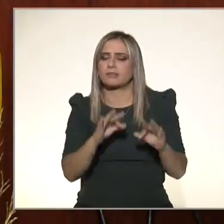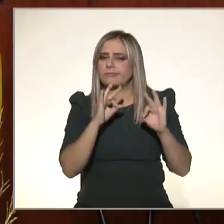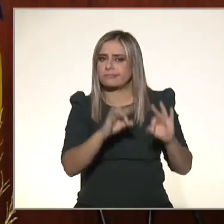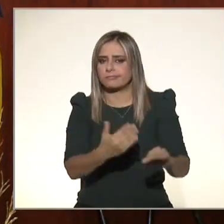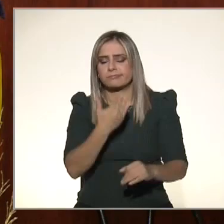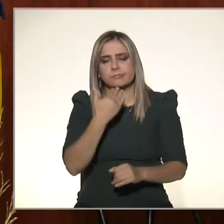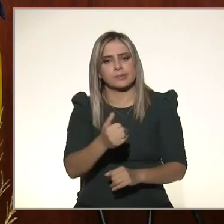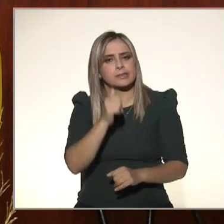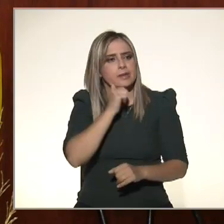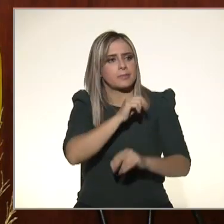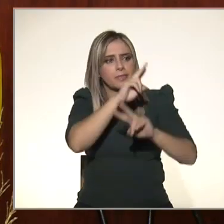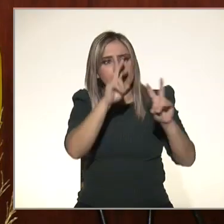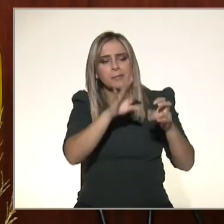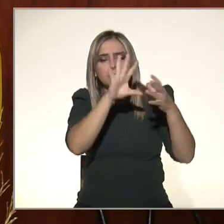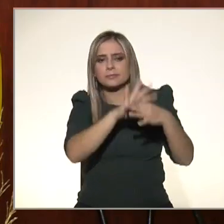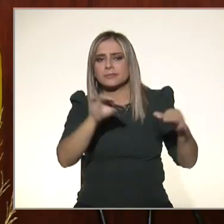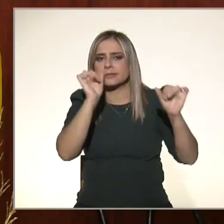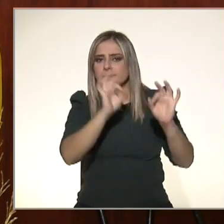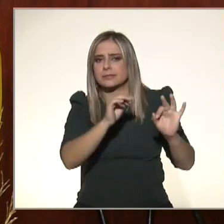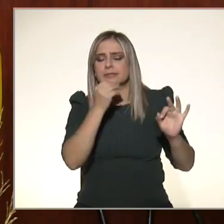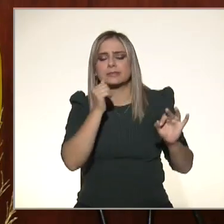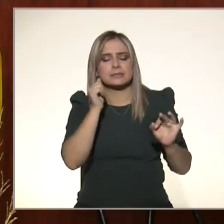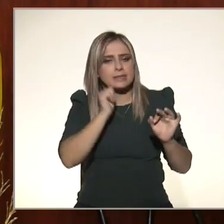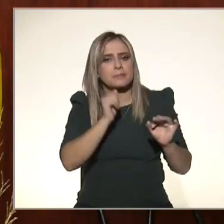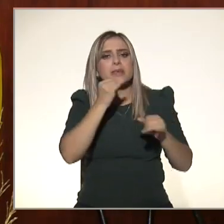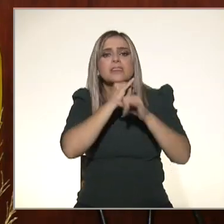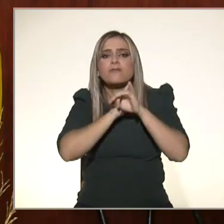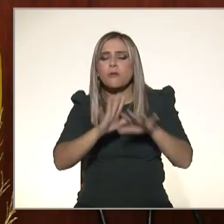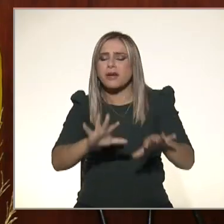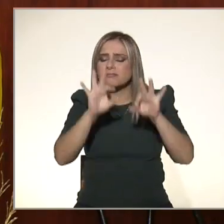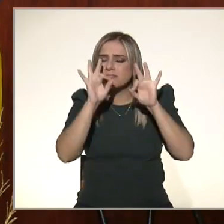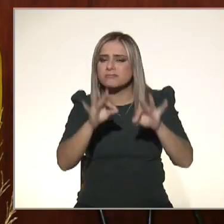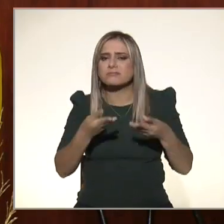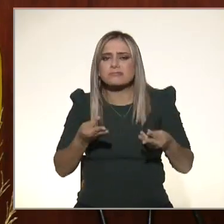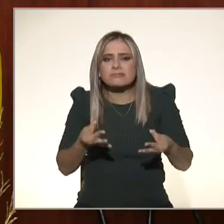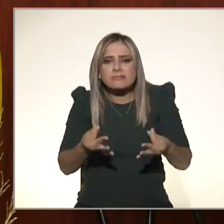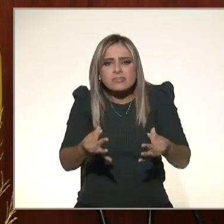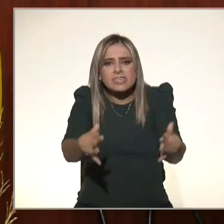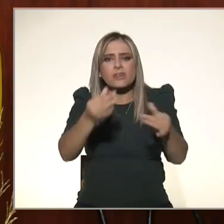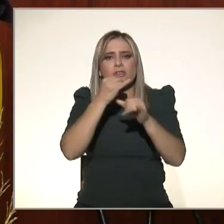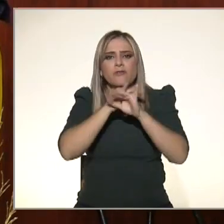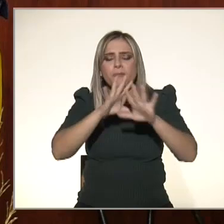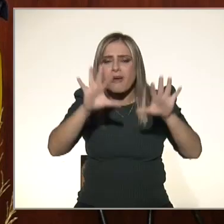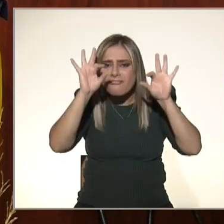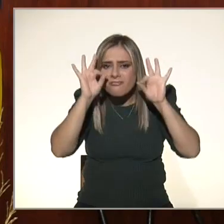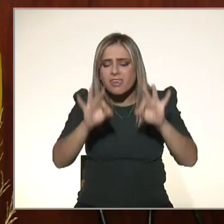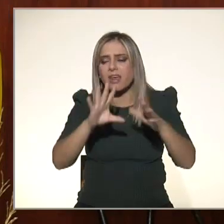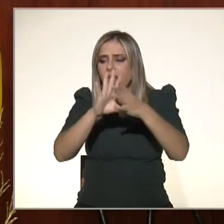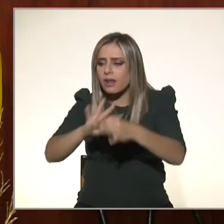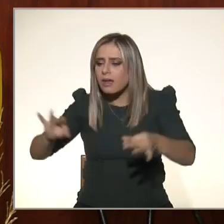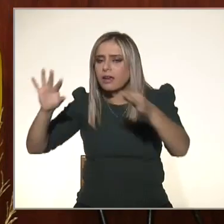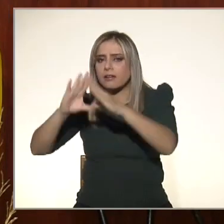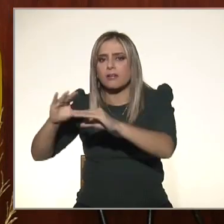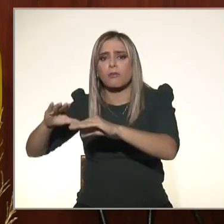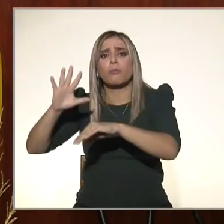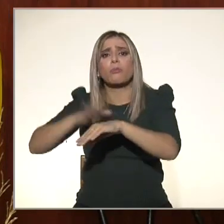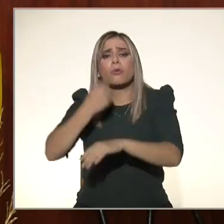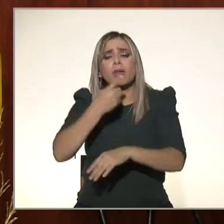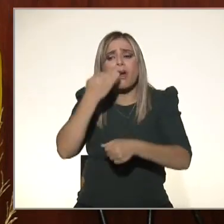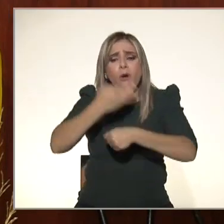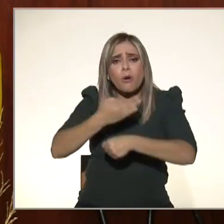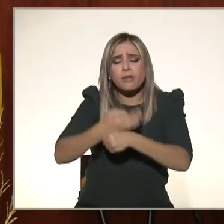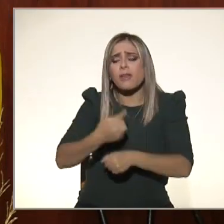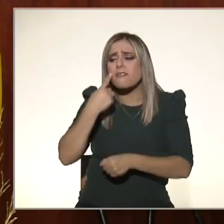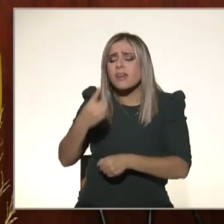otro punto fundamental, el tipo y calidad del De contenido información. y la información que se está transmitiendo, porque muchas veces actualmente ya es